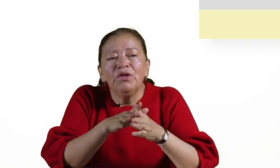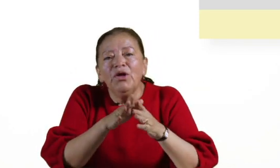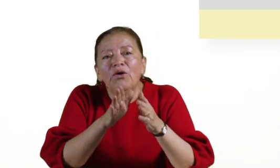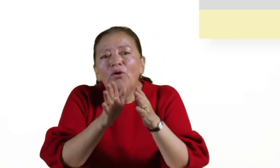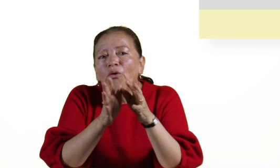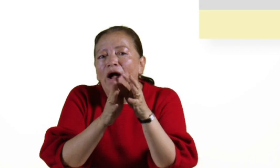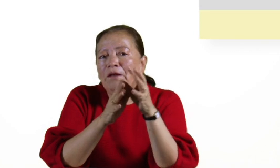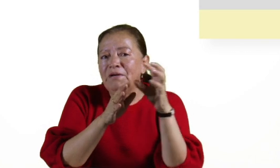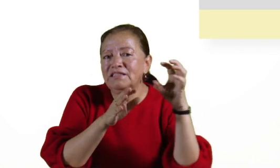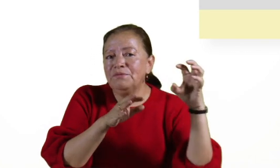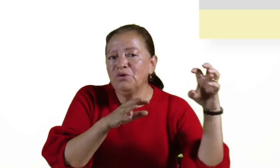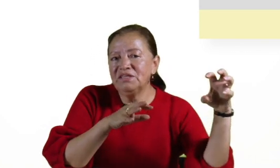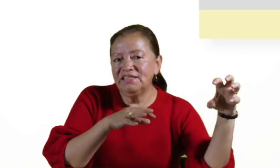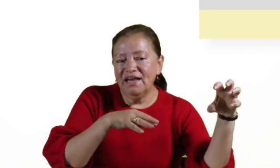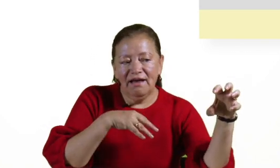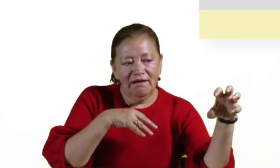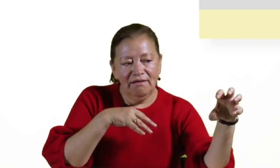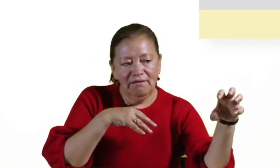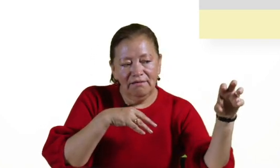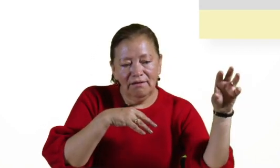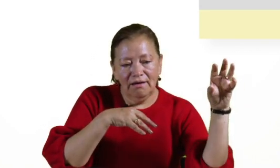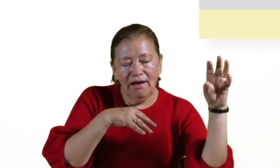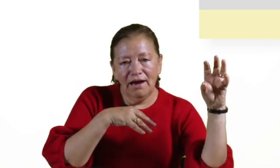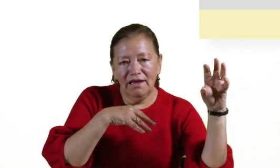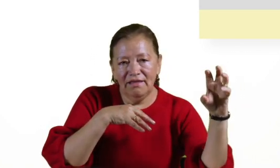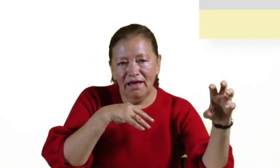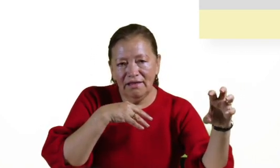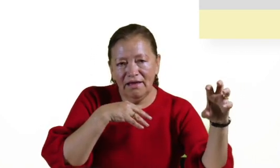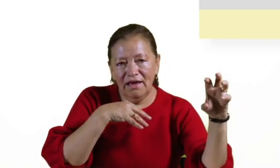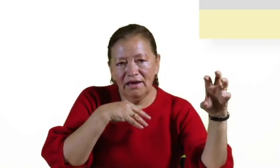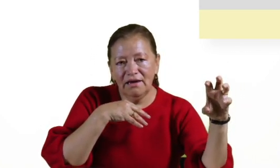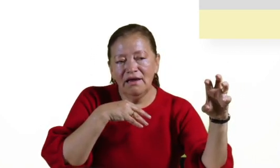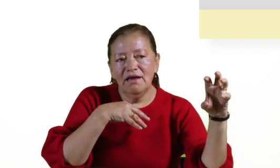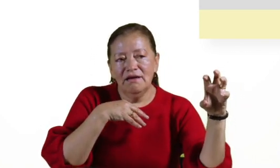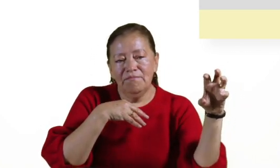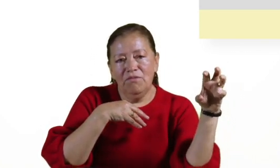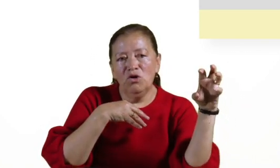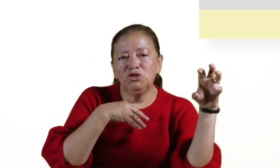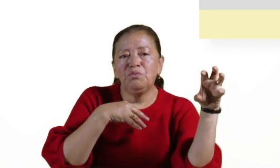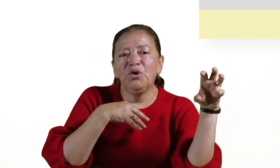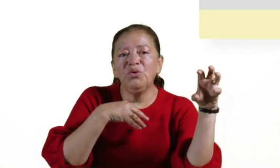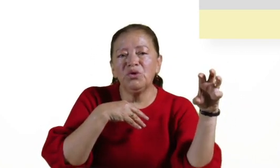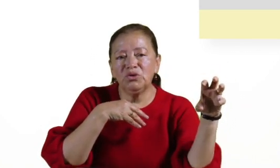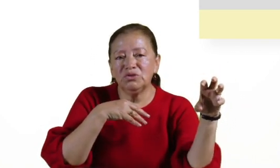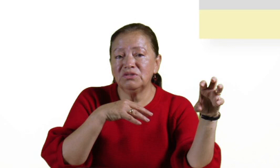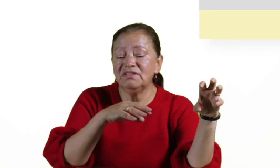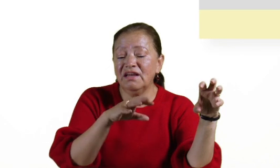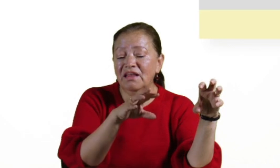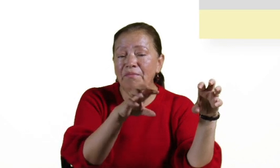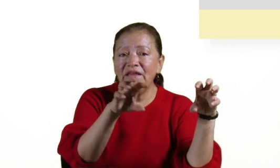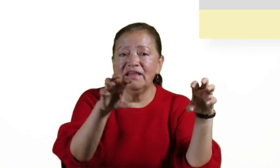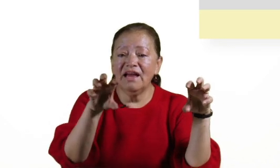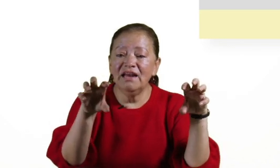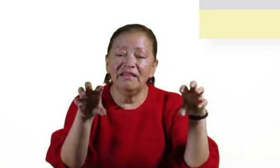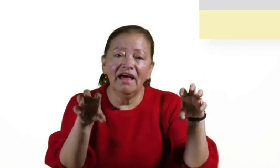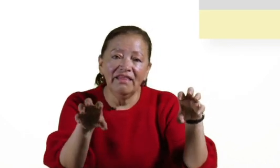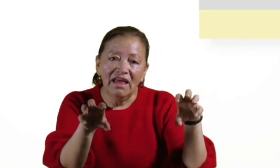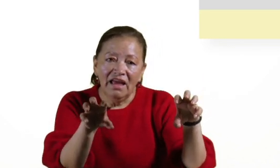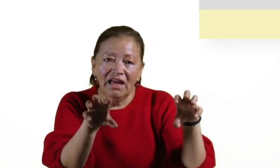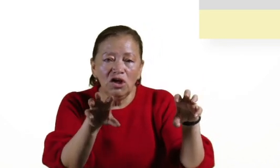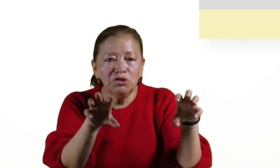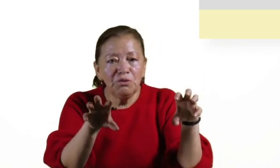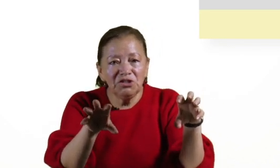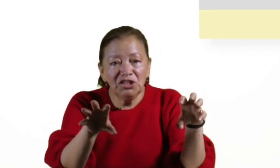qué? Al principio decía calidad en los productos, seguidamente